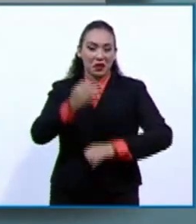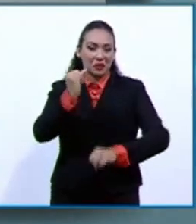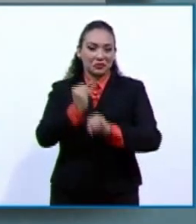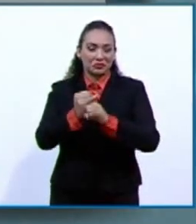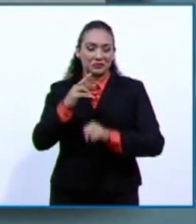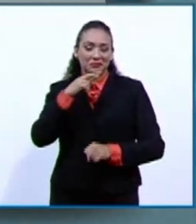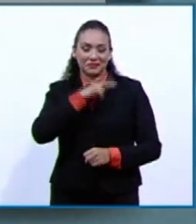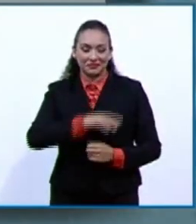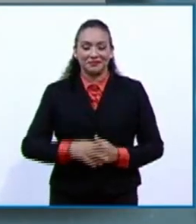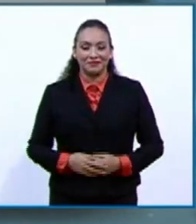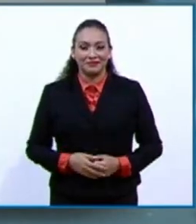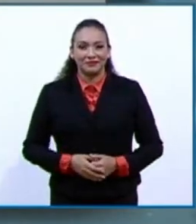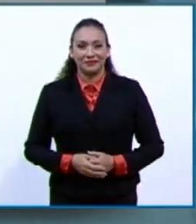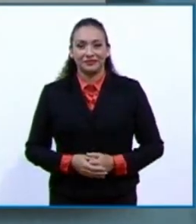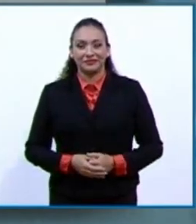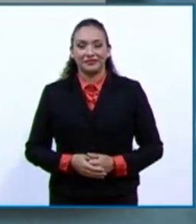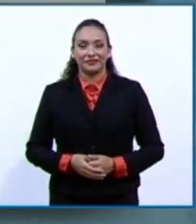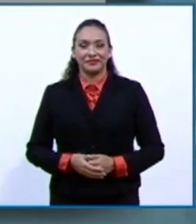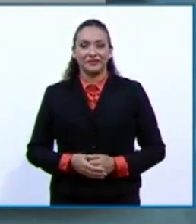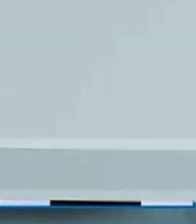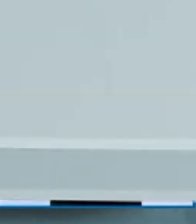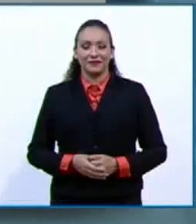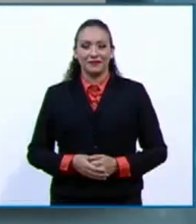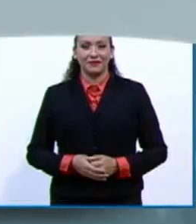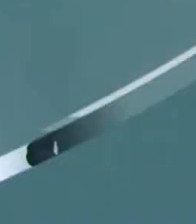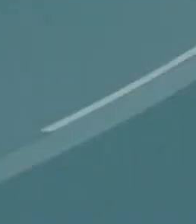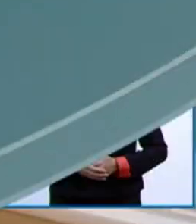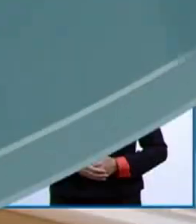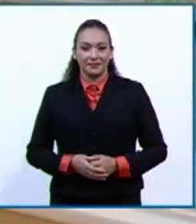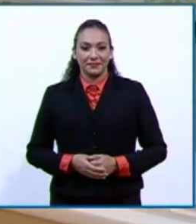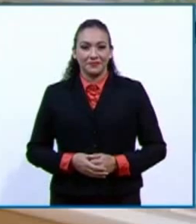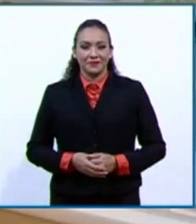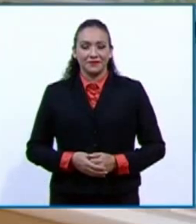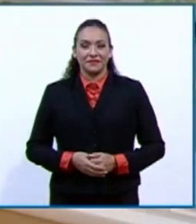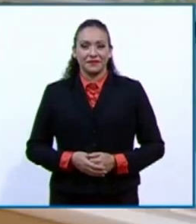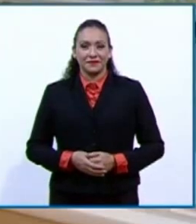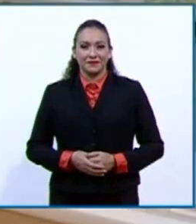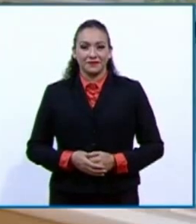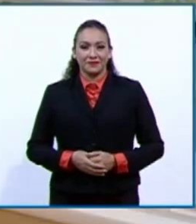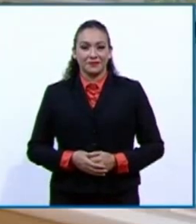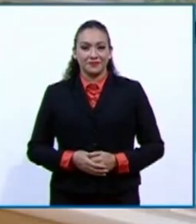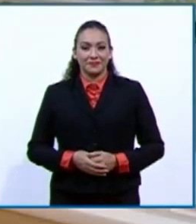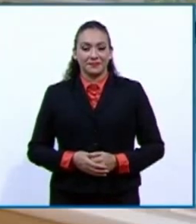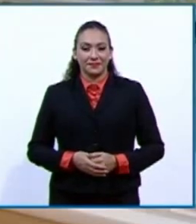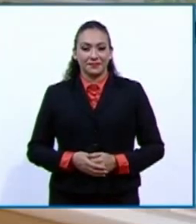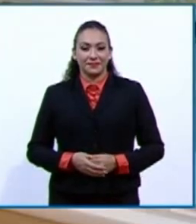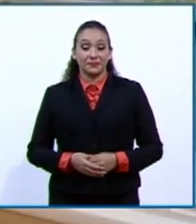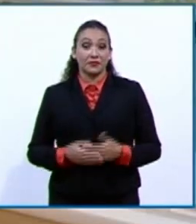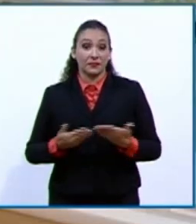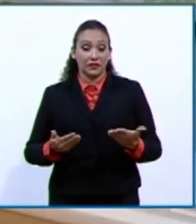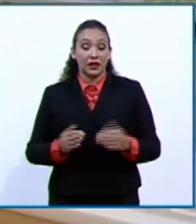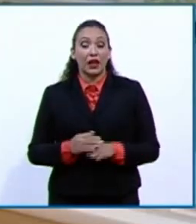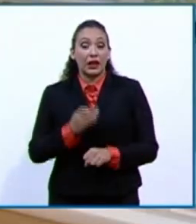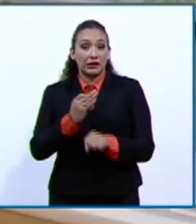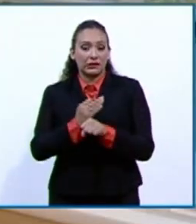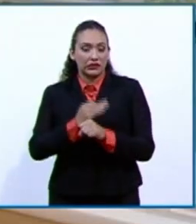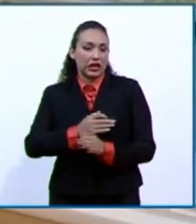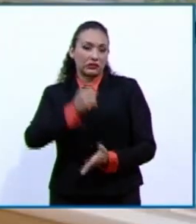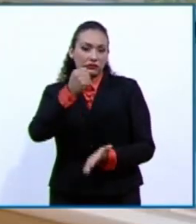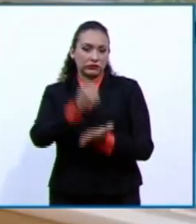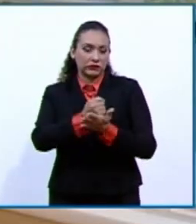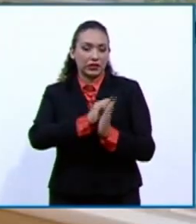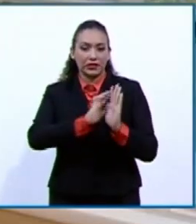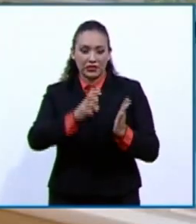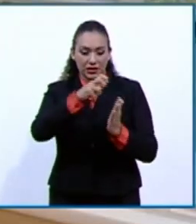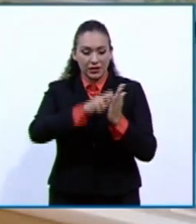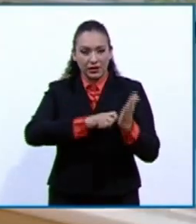Judicial de la Federación, Jesús Daza. Ante la inminente discusión y aprobación de